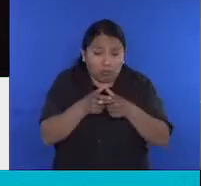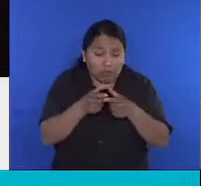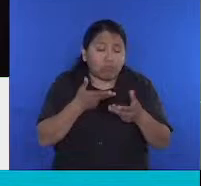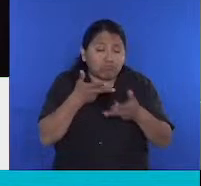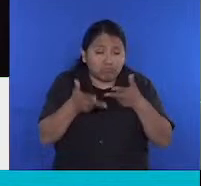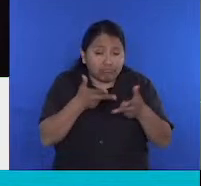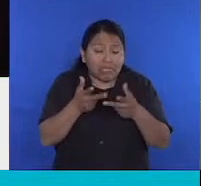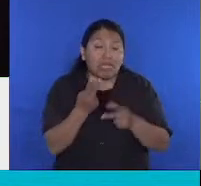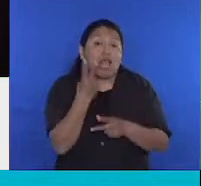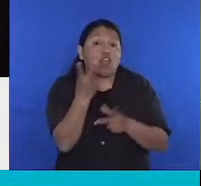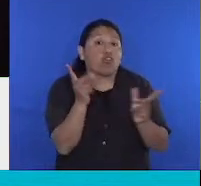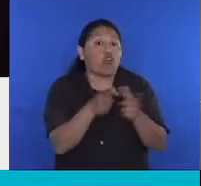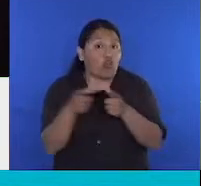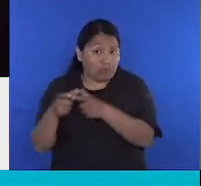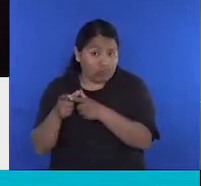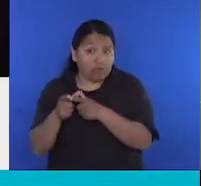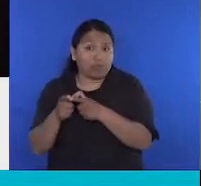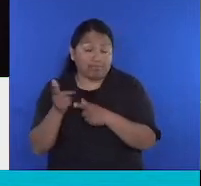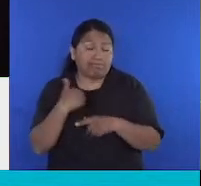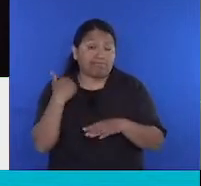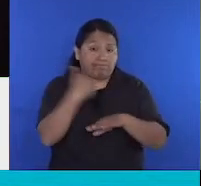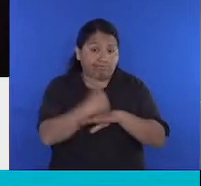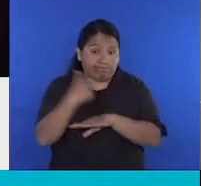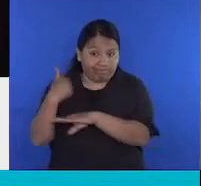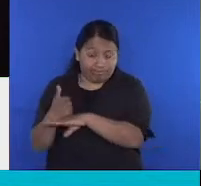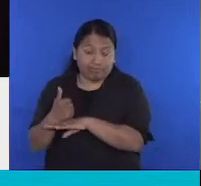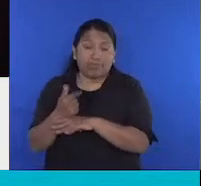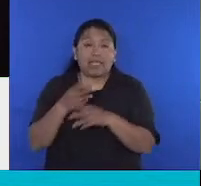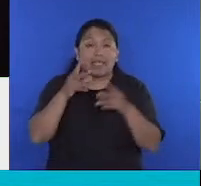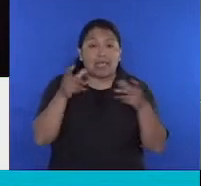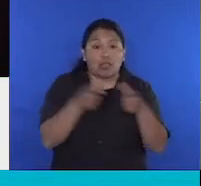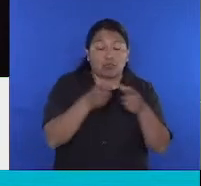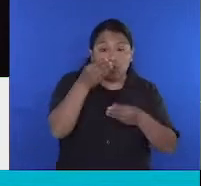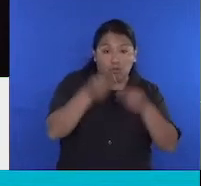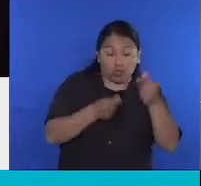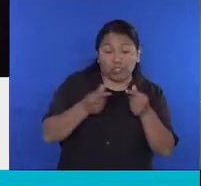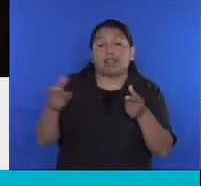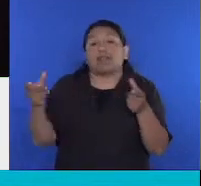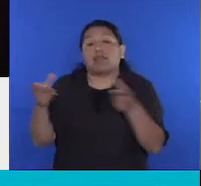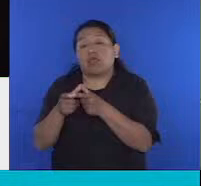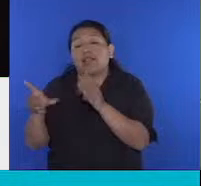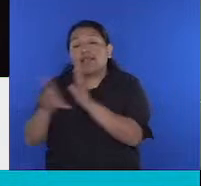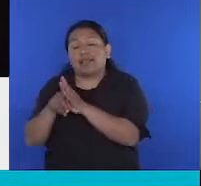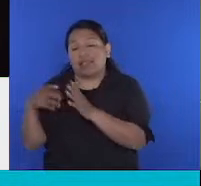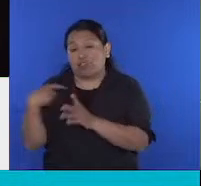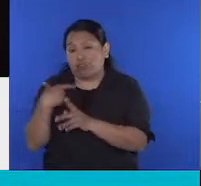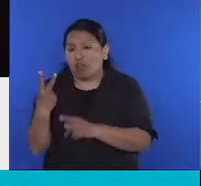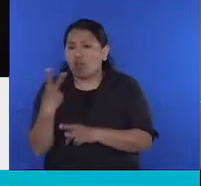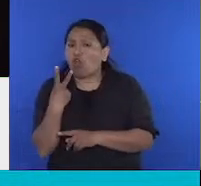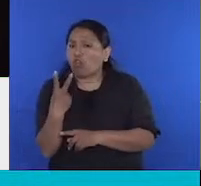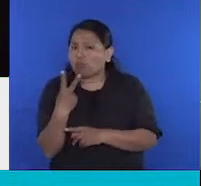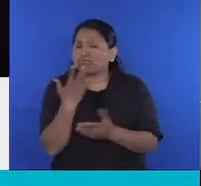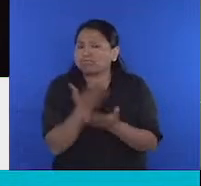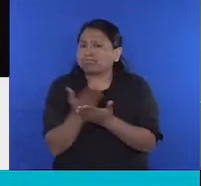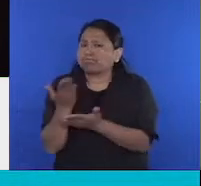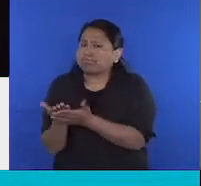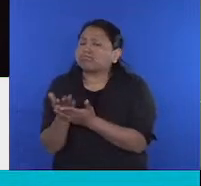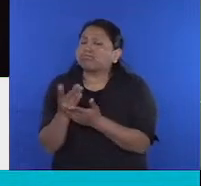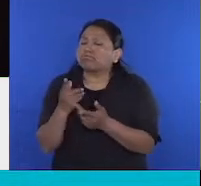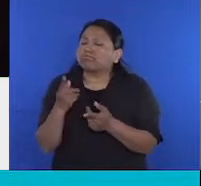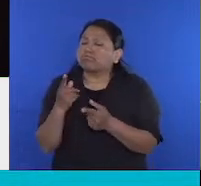intervenimos, que fue en presupuesto y en legislación general. En ambas planteamos las mismas objeciones que tenían que ver con que